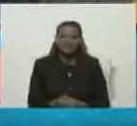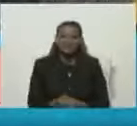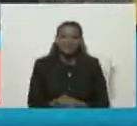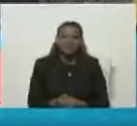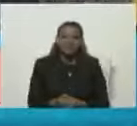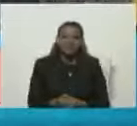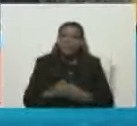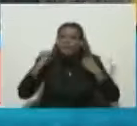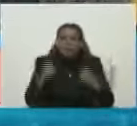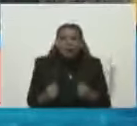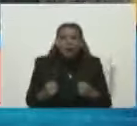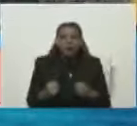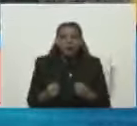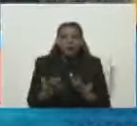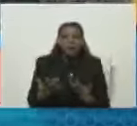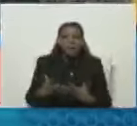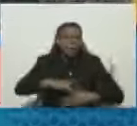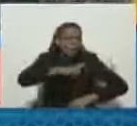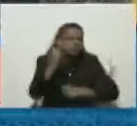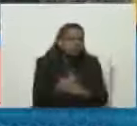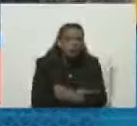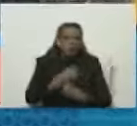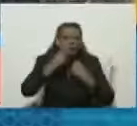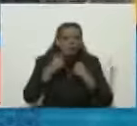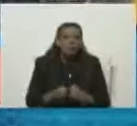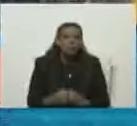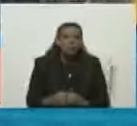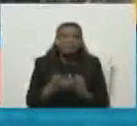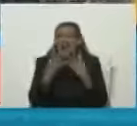No, más fuerte, pero duro. Así, mira.